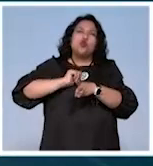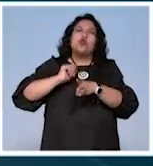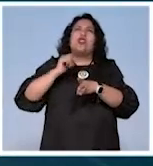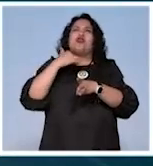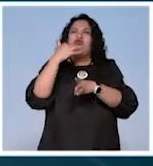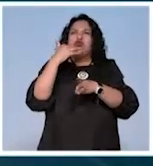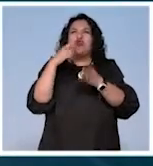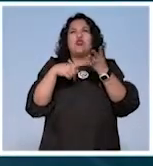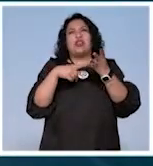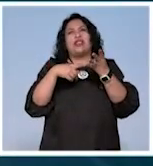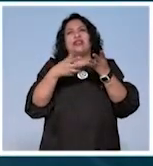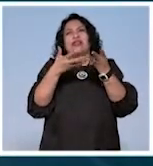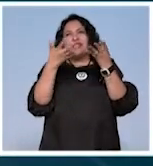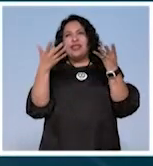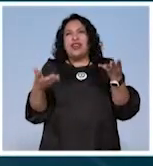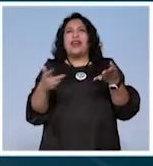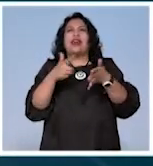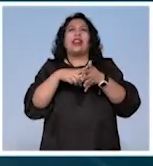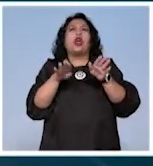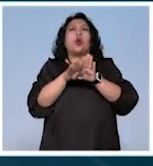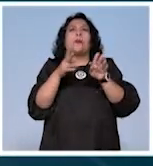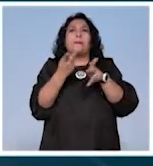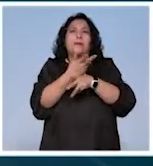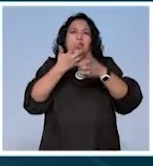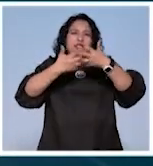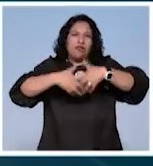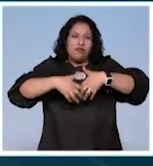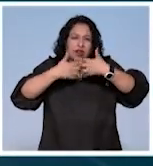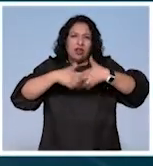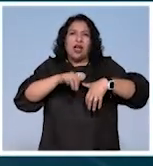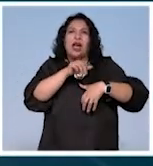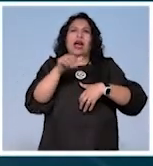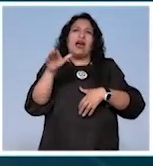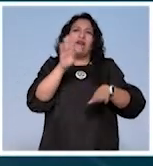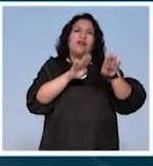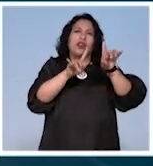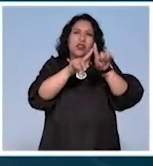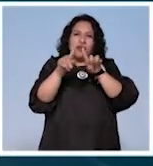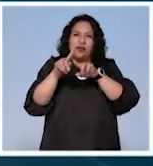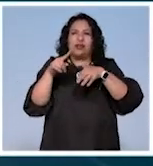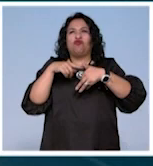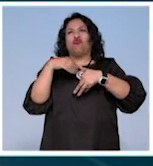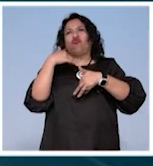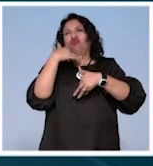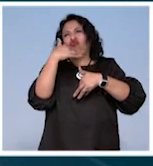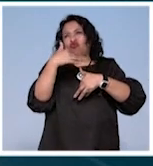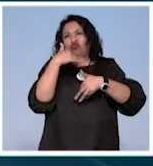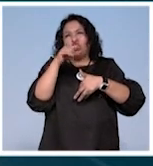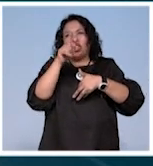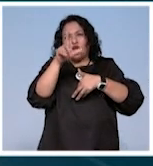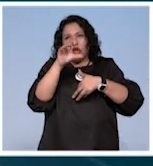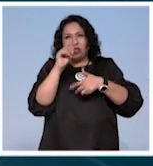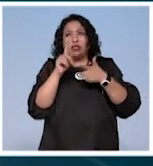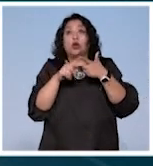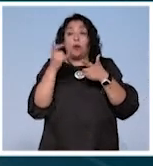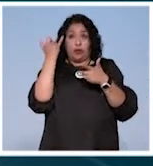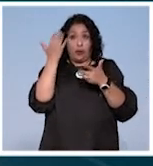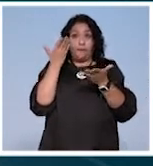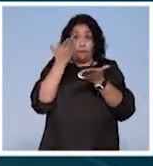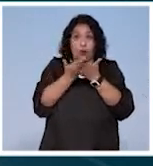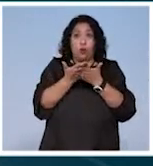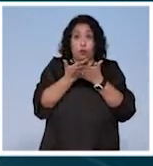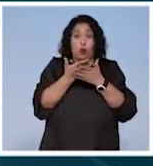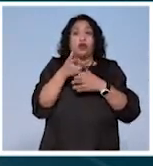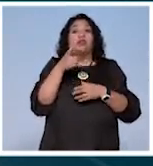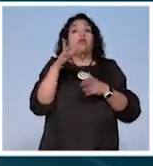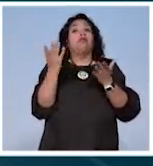tierras agrícolas, efectos de la fabricación del producto sobre la biodiversidad, toxicidad. La propuesta de Glimpact